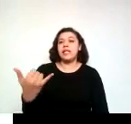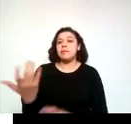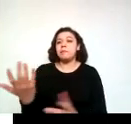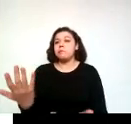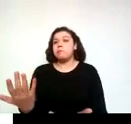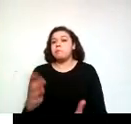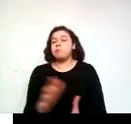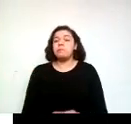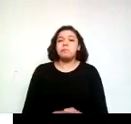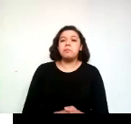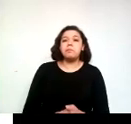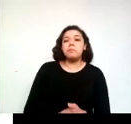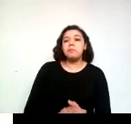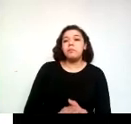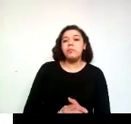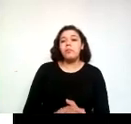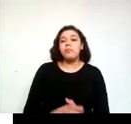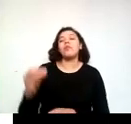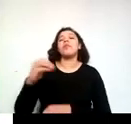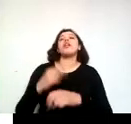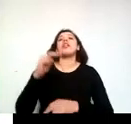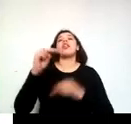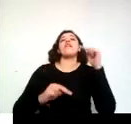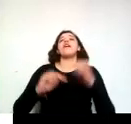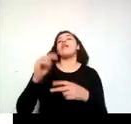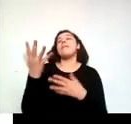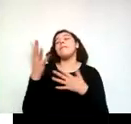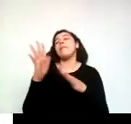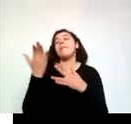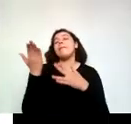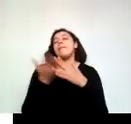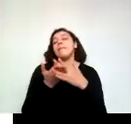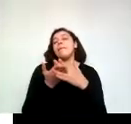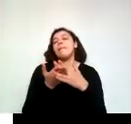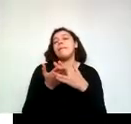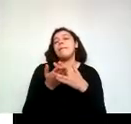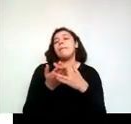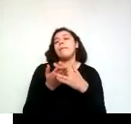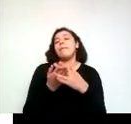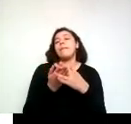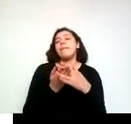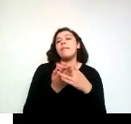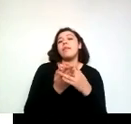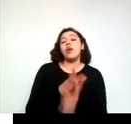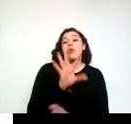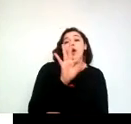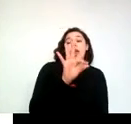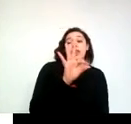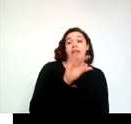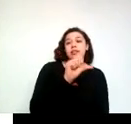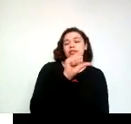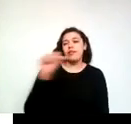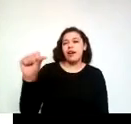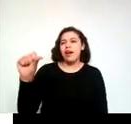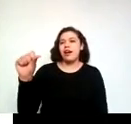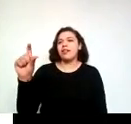lo situamos en el nivel de riesgo medio, porque está mayor o igual que 45, pero menor que 70.